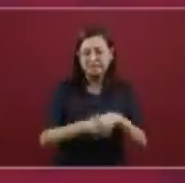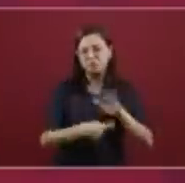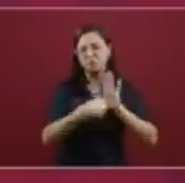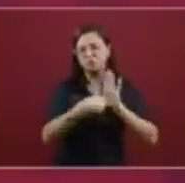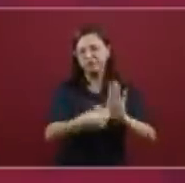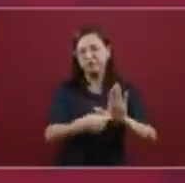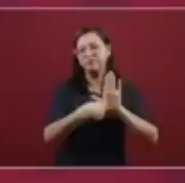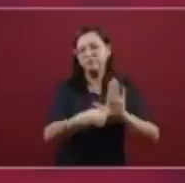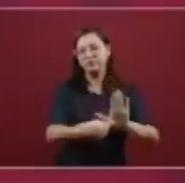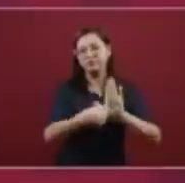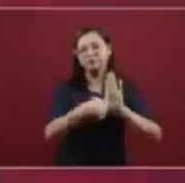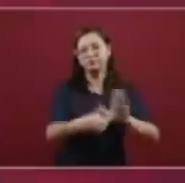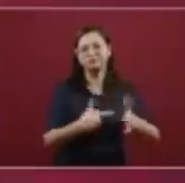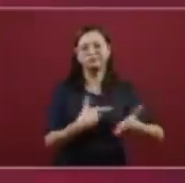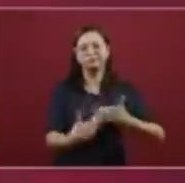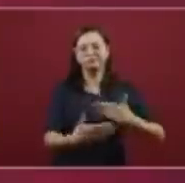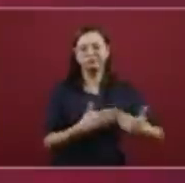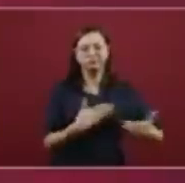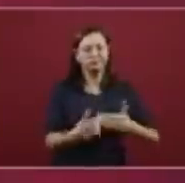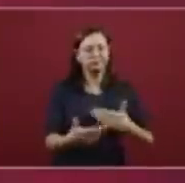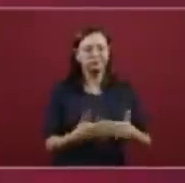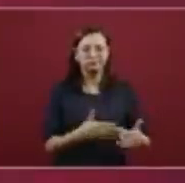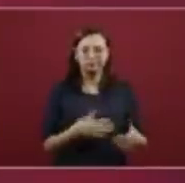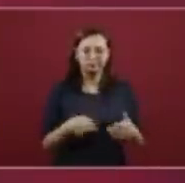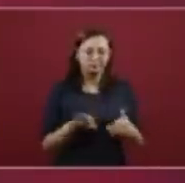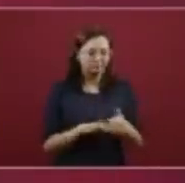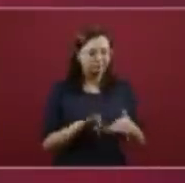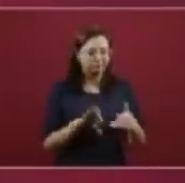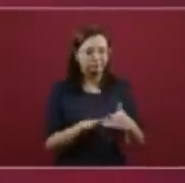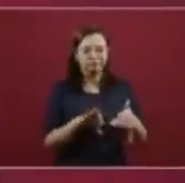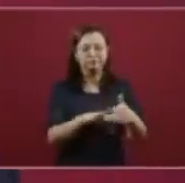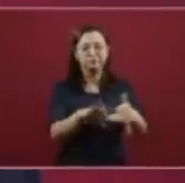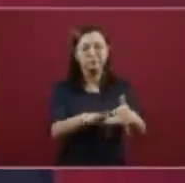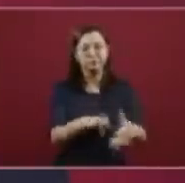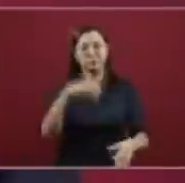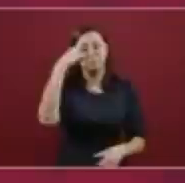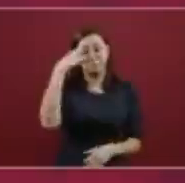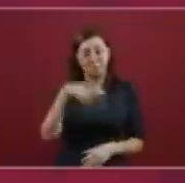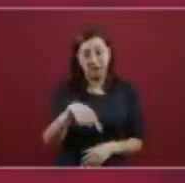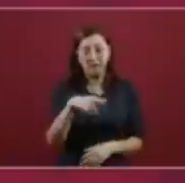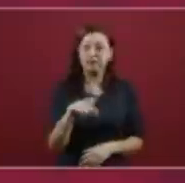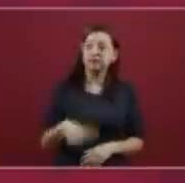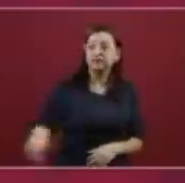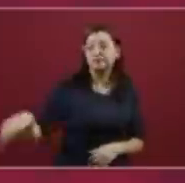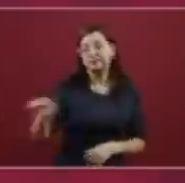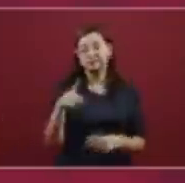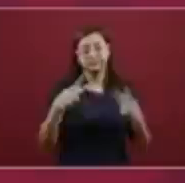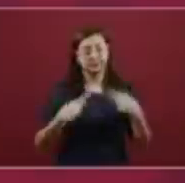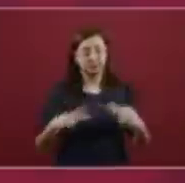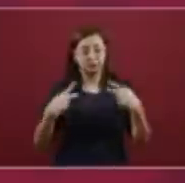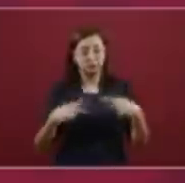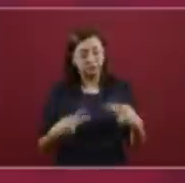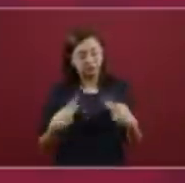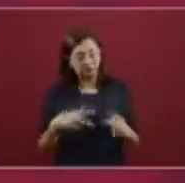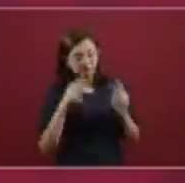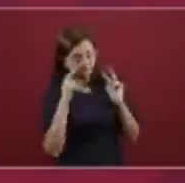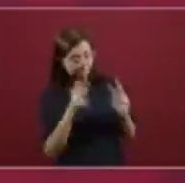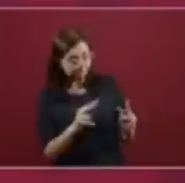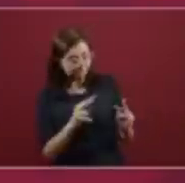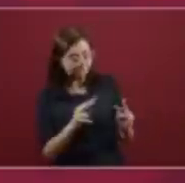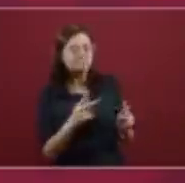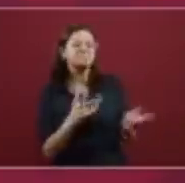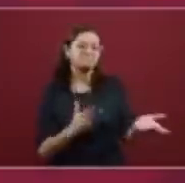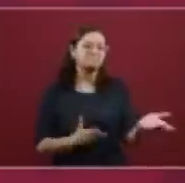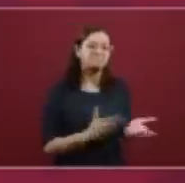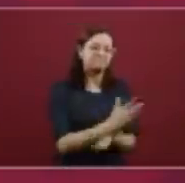tenga actualizada, con la idea de que los ciudadanos puedan acceder